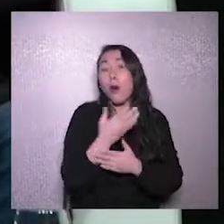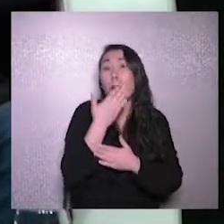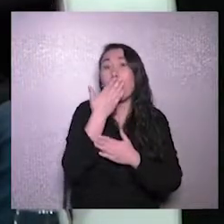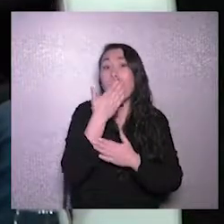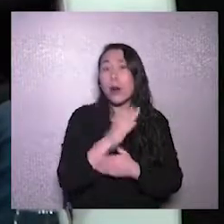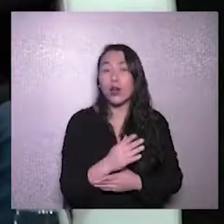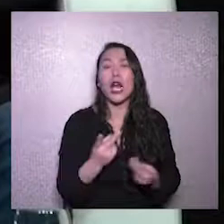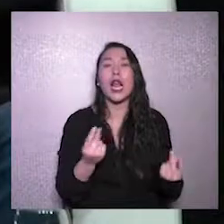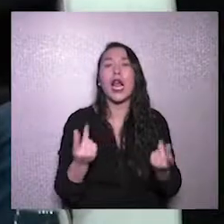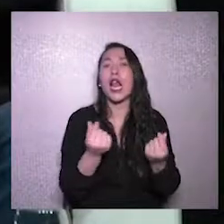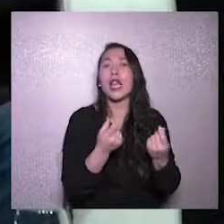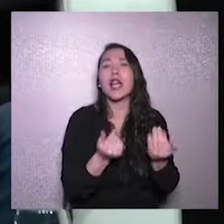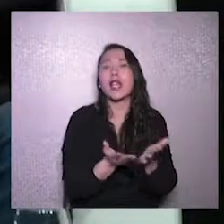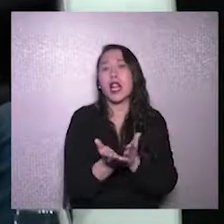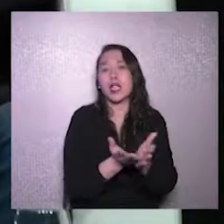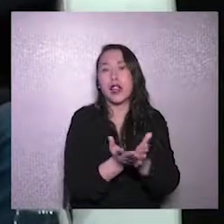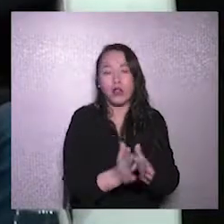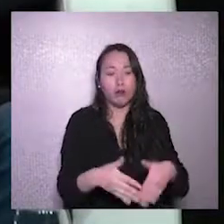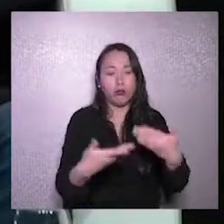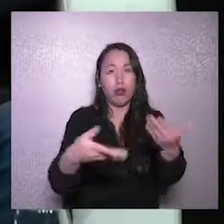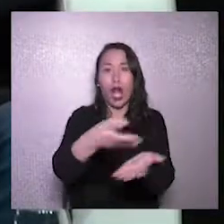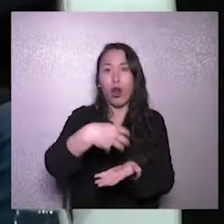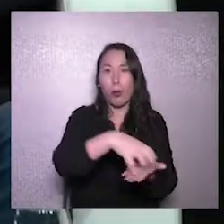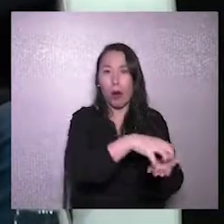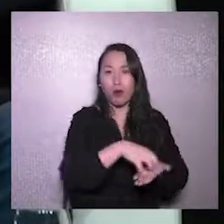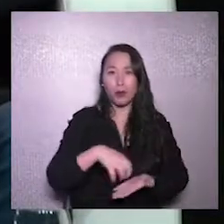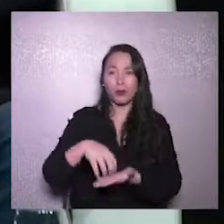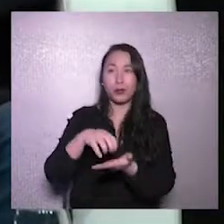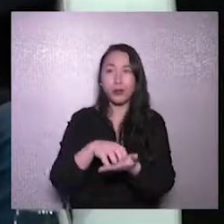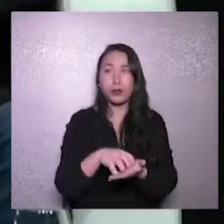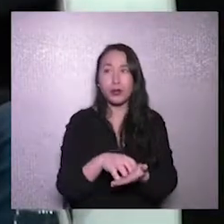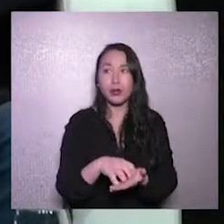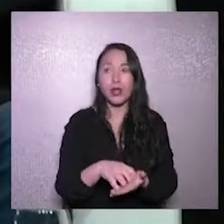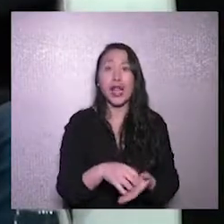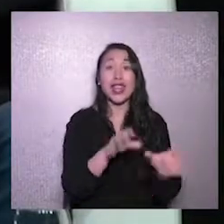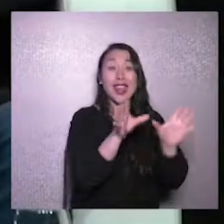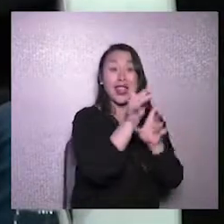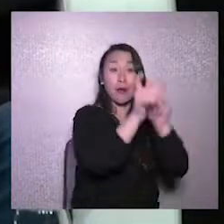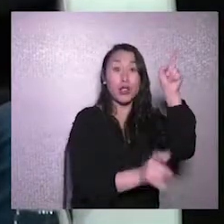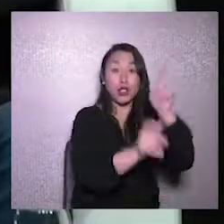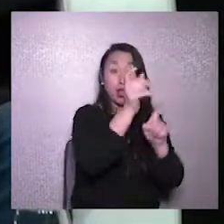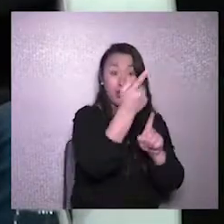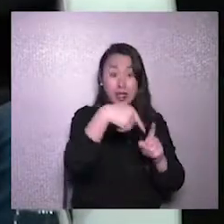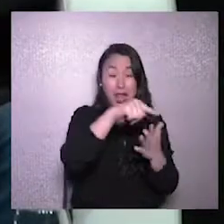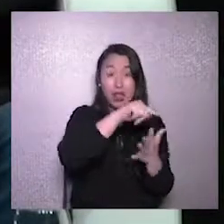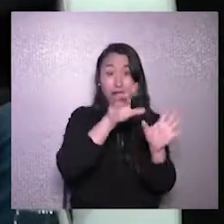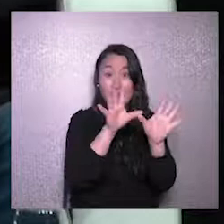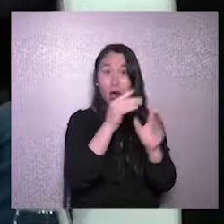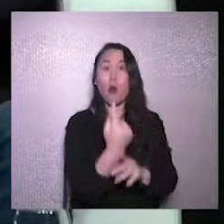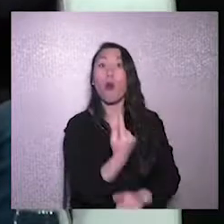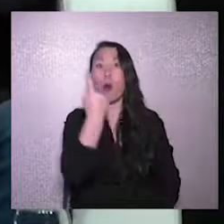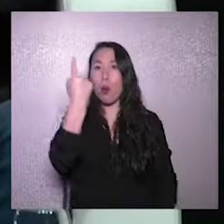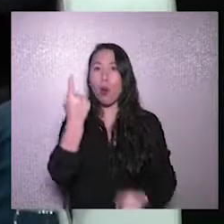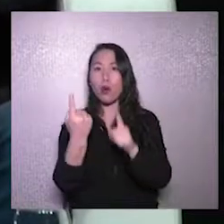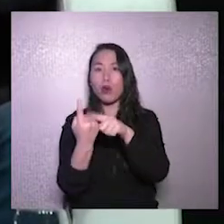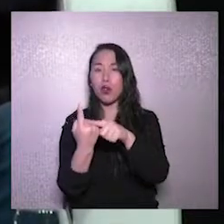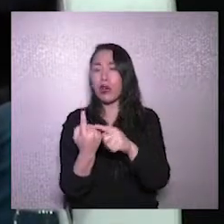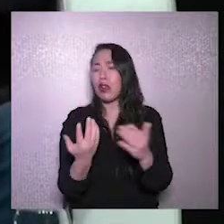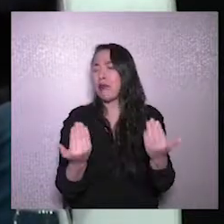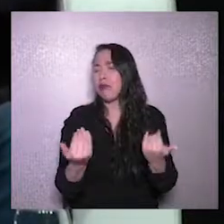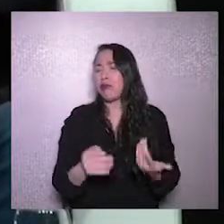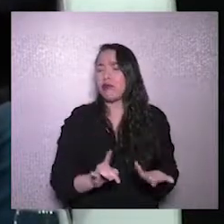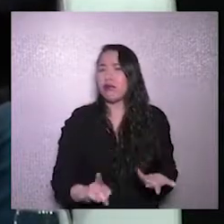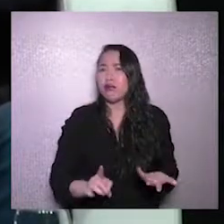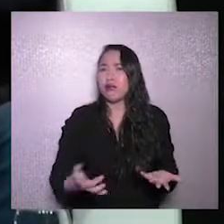en la calidad de las prestaciones dadas a los pueblos. 1 de 10 pacientes de los países de la OCDE está